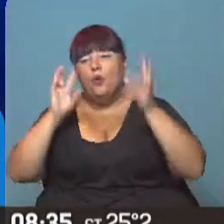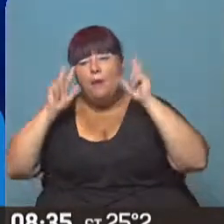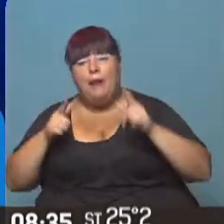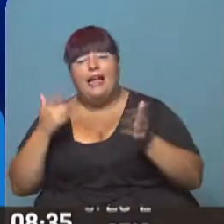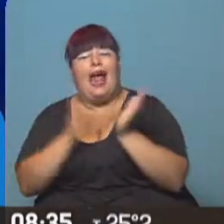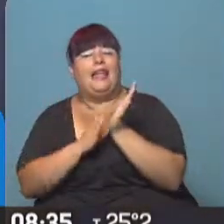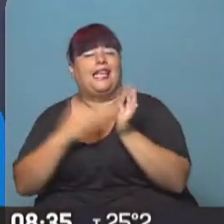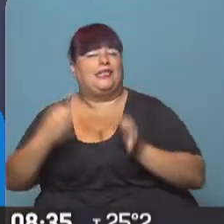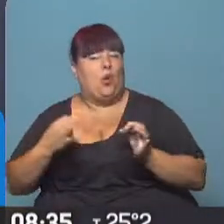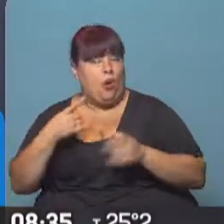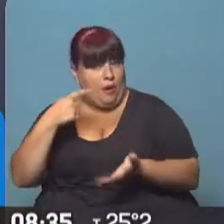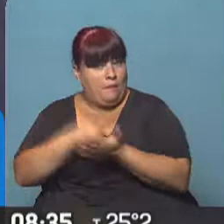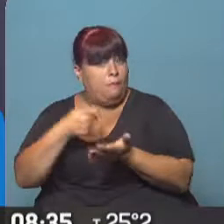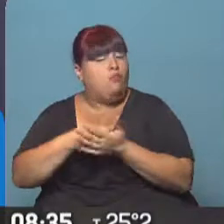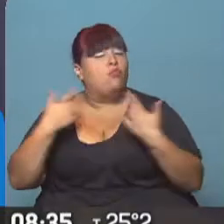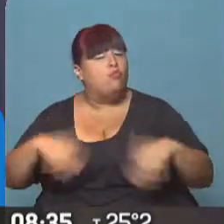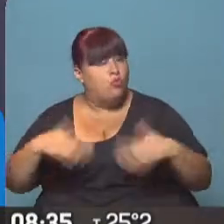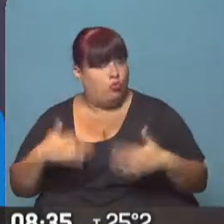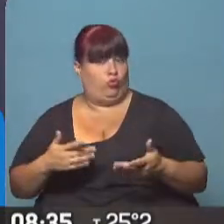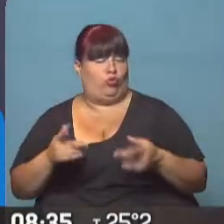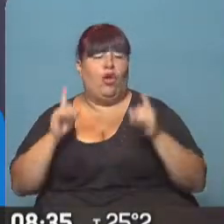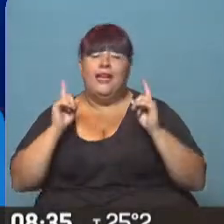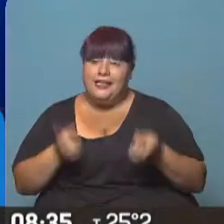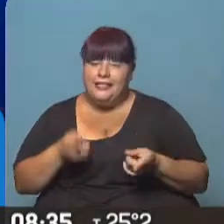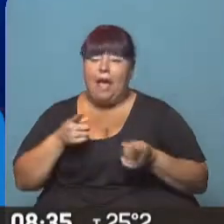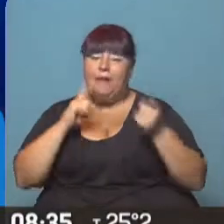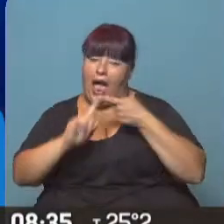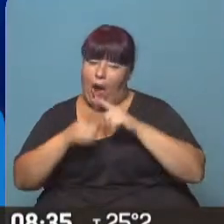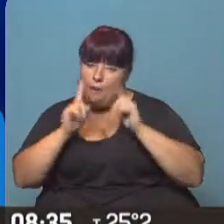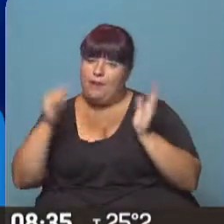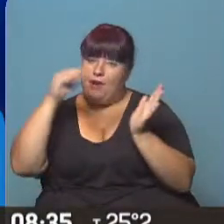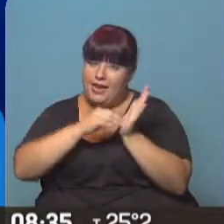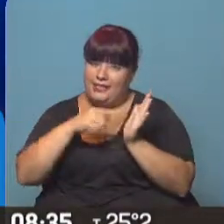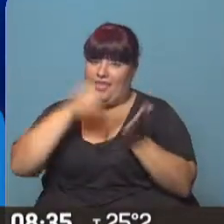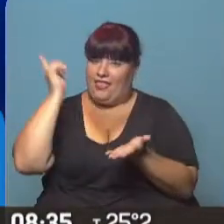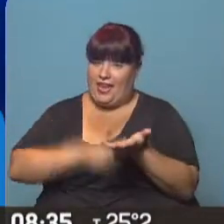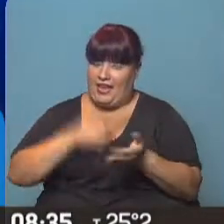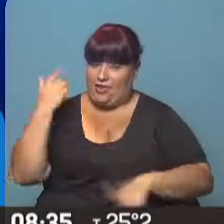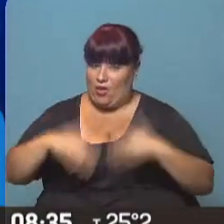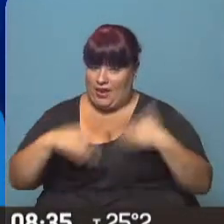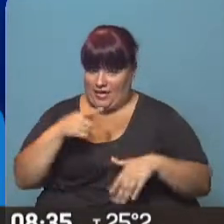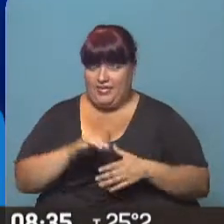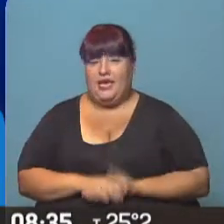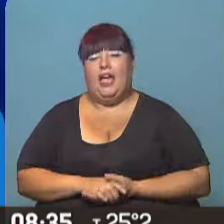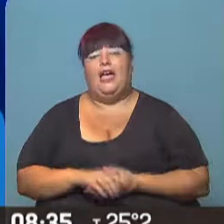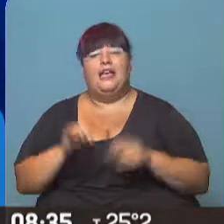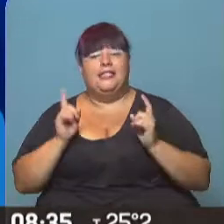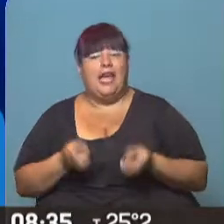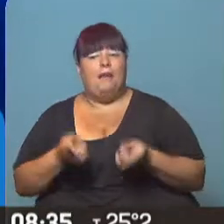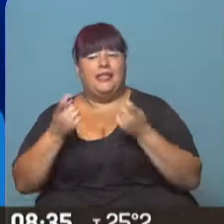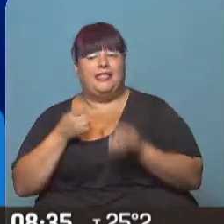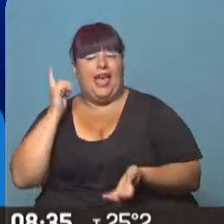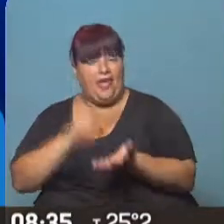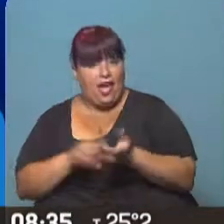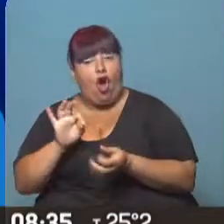de garantía, porque son inversiones muy grandes. También eso está previsto dentro de este decreto de necesidad y urgencia. ¿Y necesitaban este